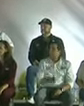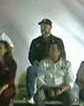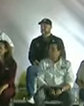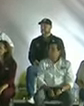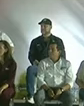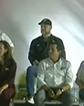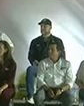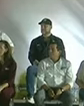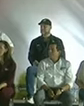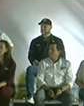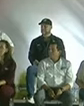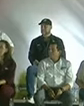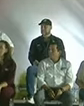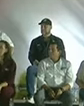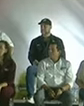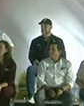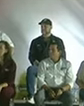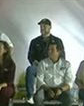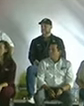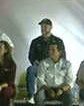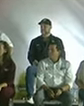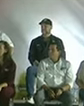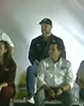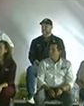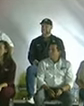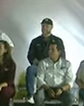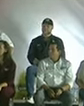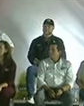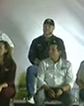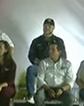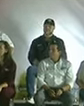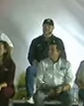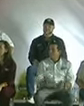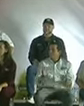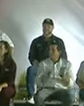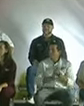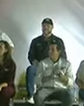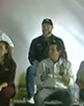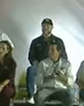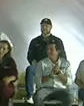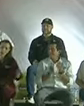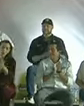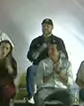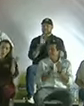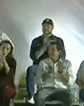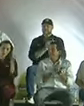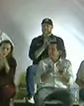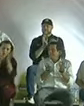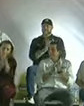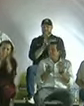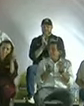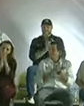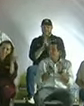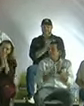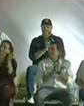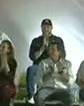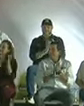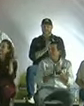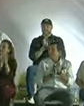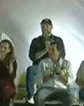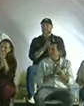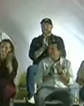corrupción y una Mérida de bienestar social Muchas gracias a todos ustedes y vamos a votar juntos hasta